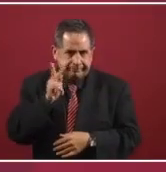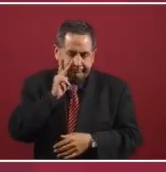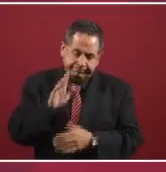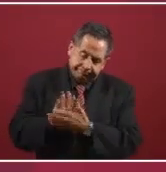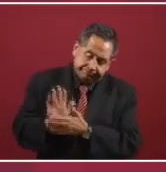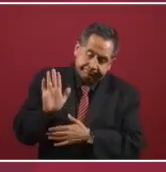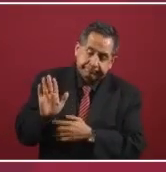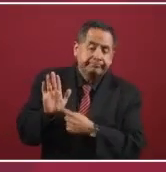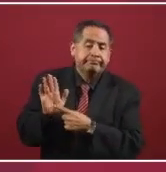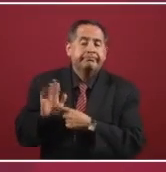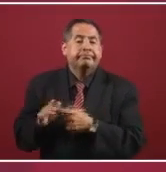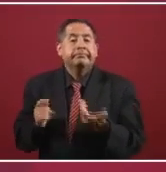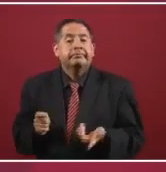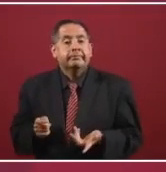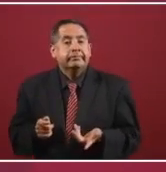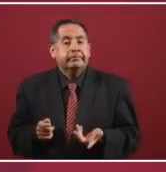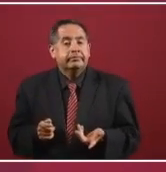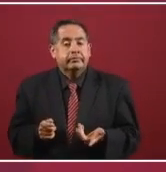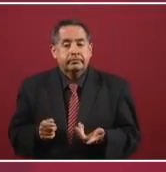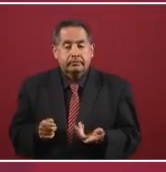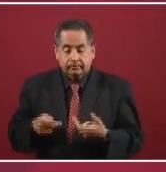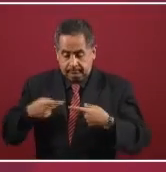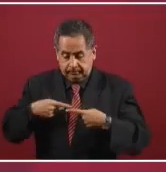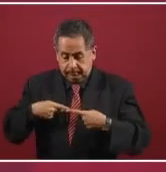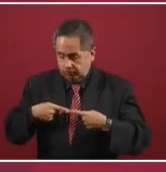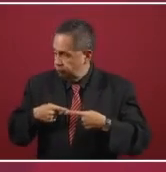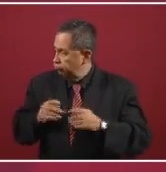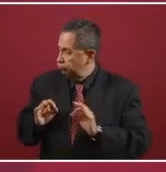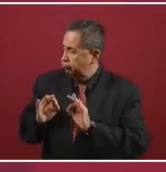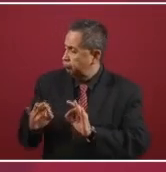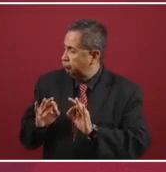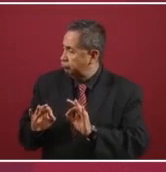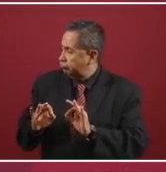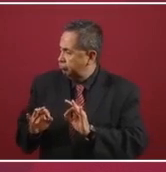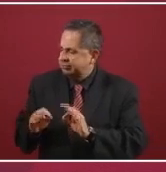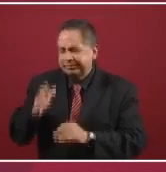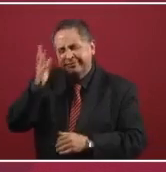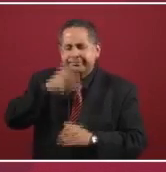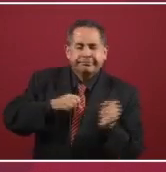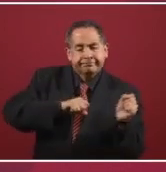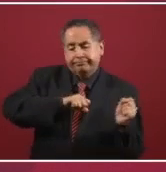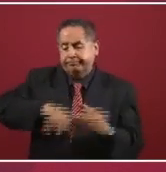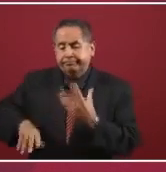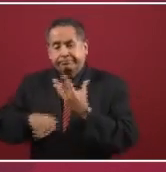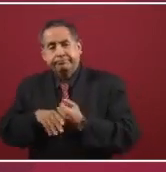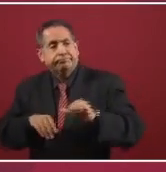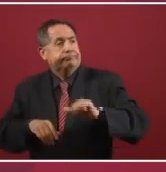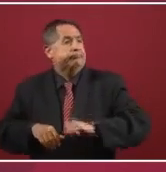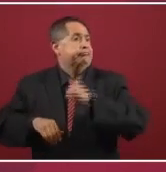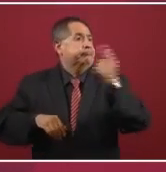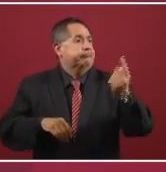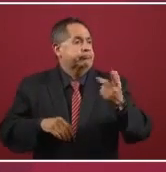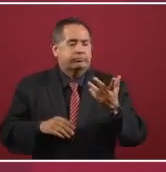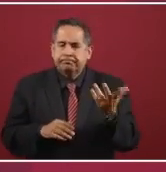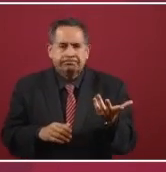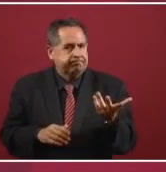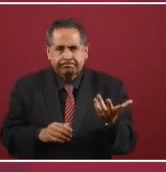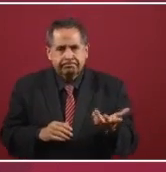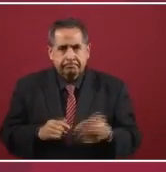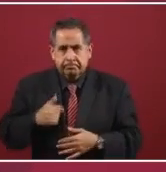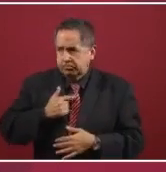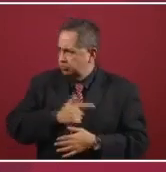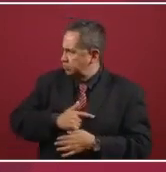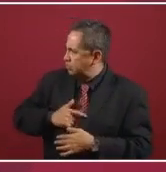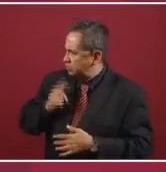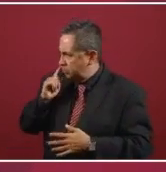de que nadie abandona sus pueblos por gusto,